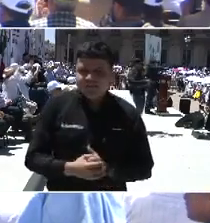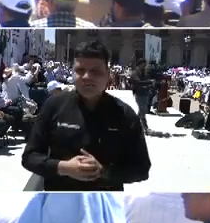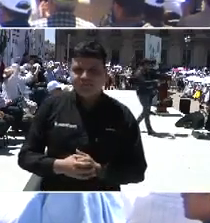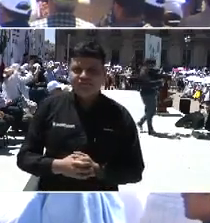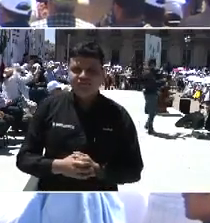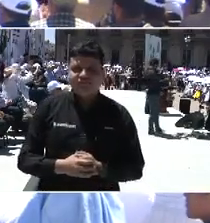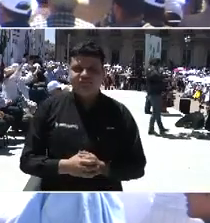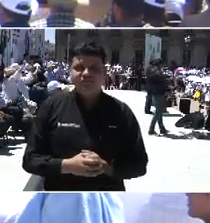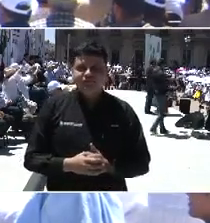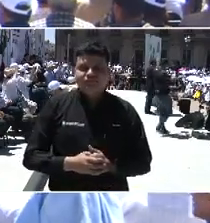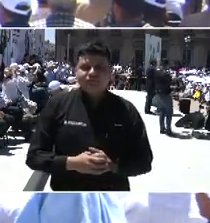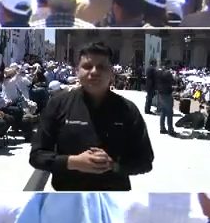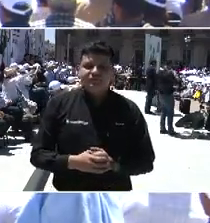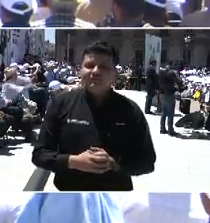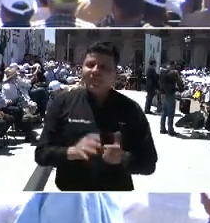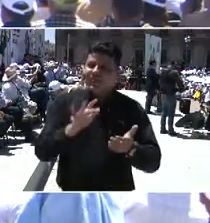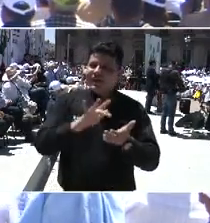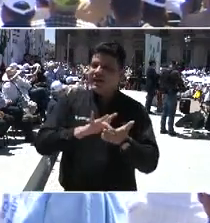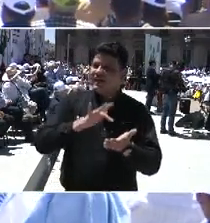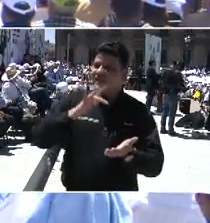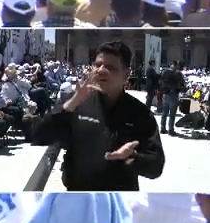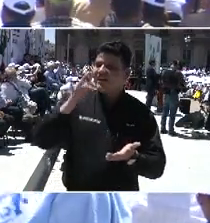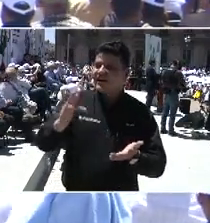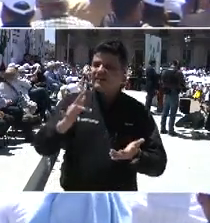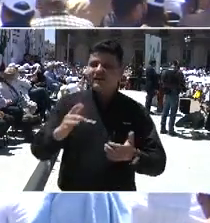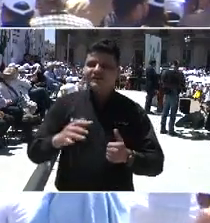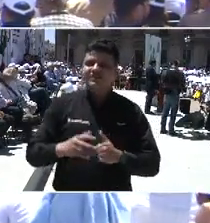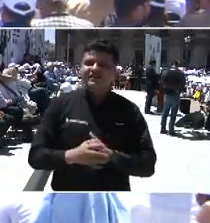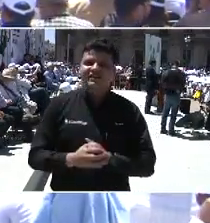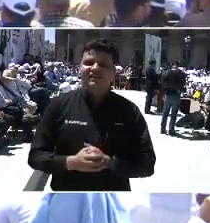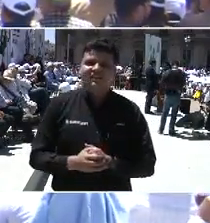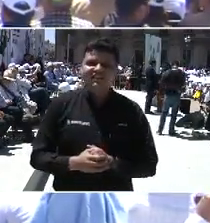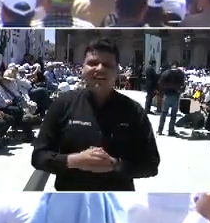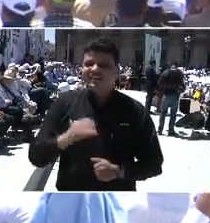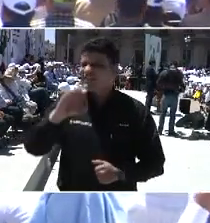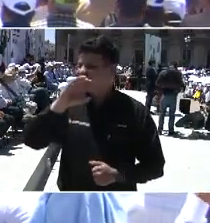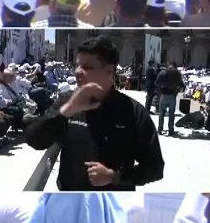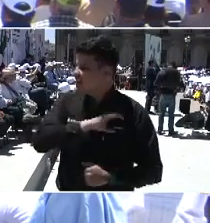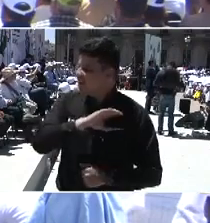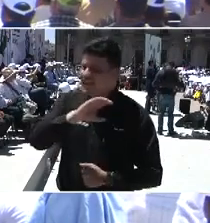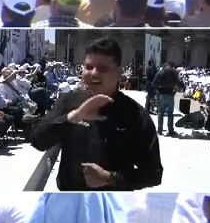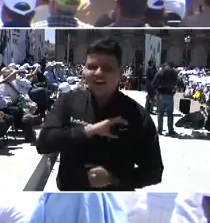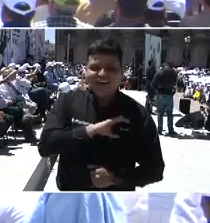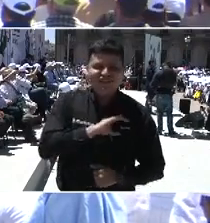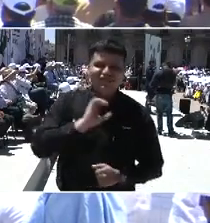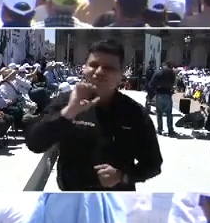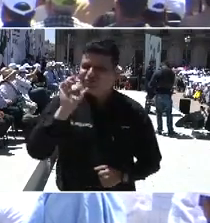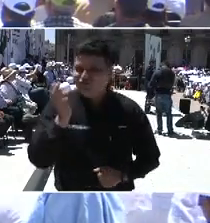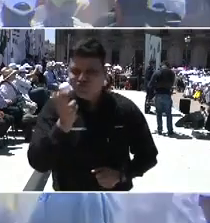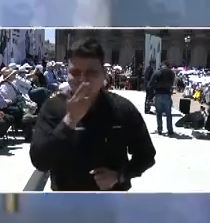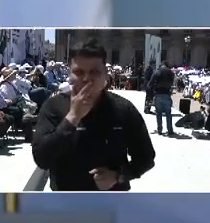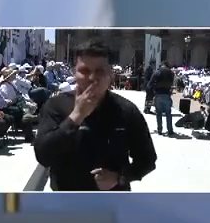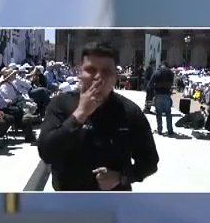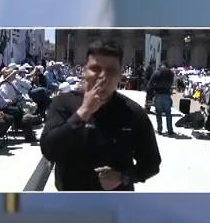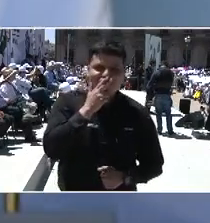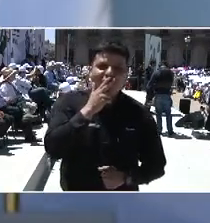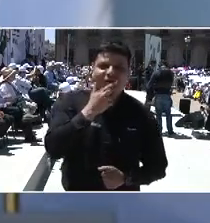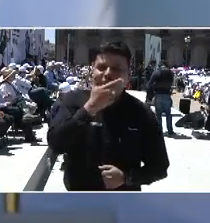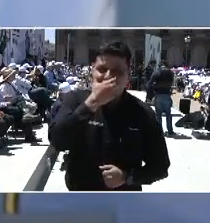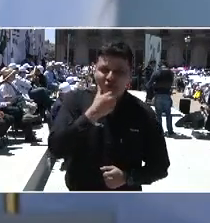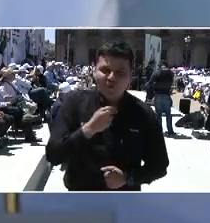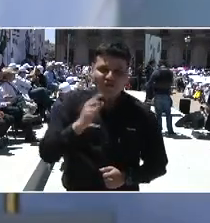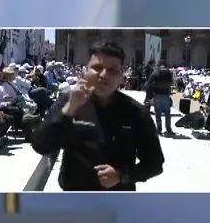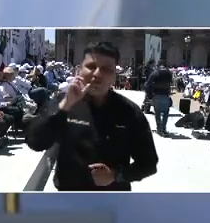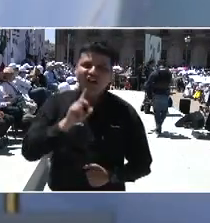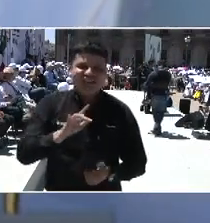gobierno del estado emplee sus recursos para agredir a periodistas sobre todo con el antecedente de ataques violentos o muertes como la